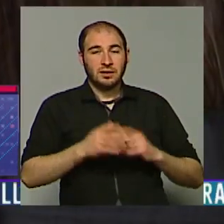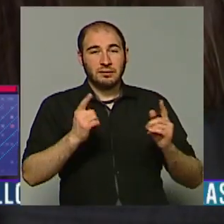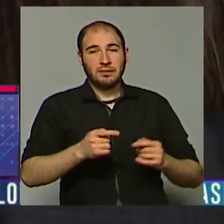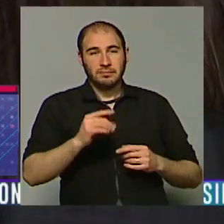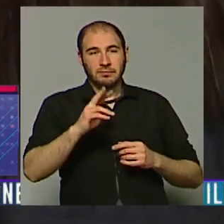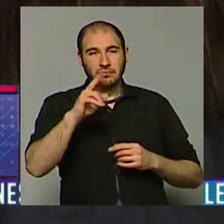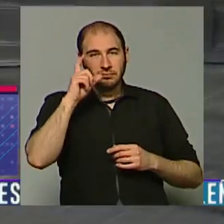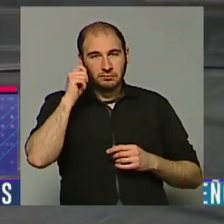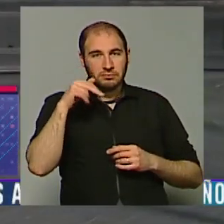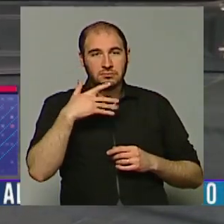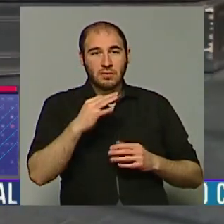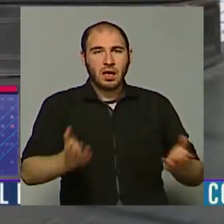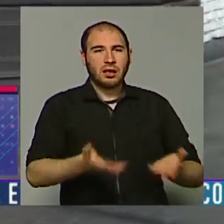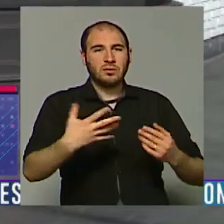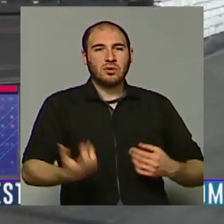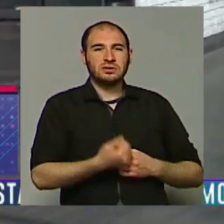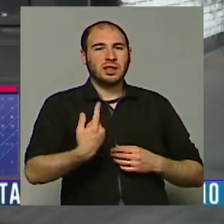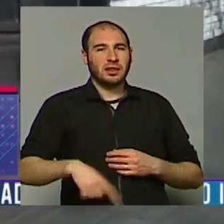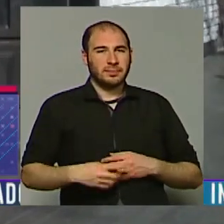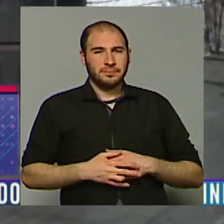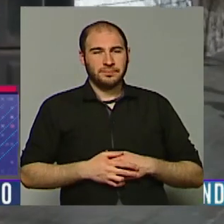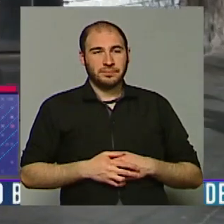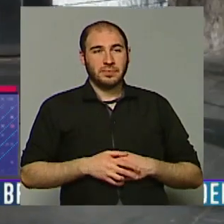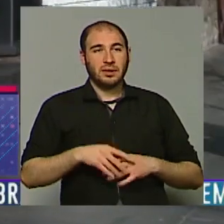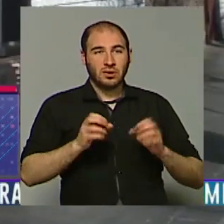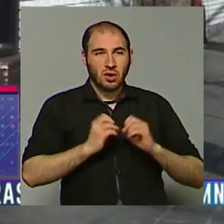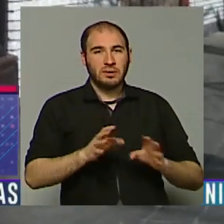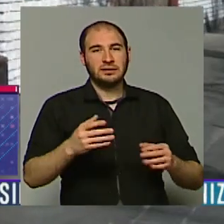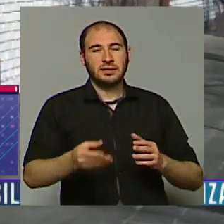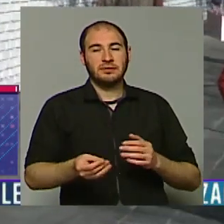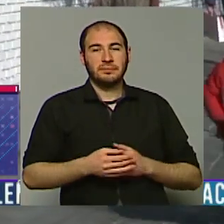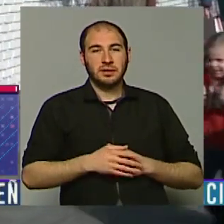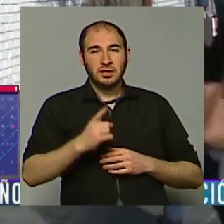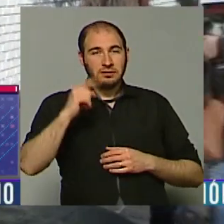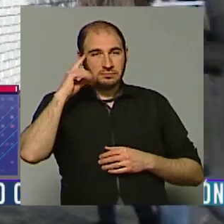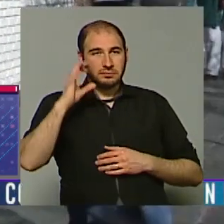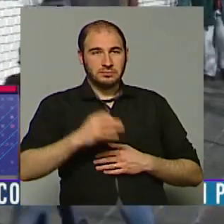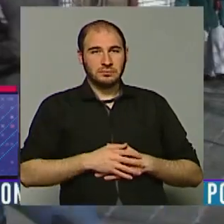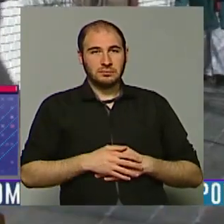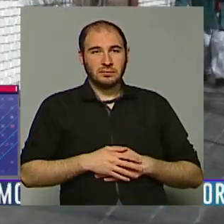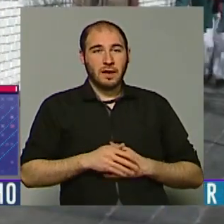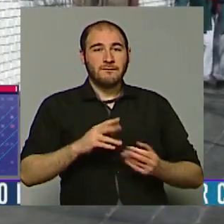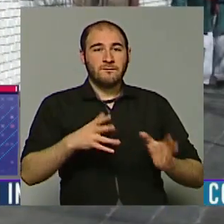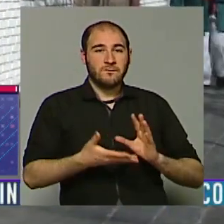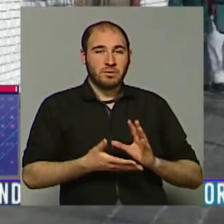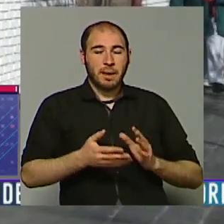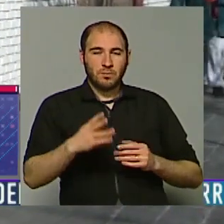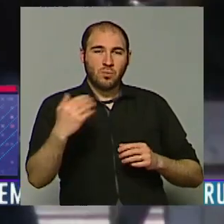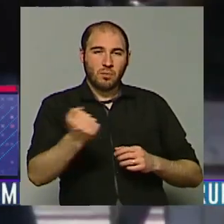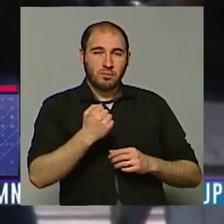veganismo, el activismo lo que ha logrado es que se empiece a considerar como una forma